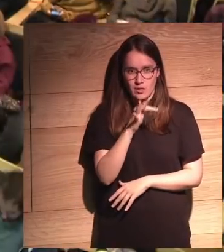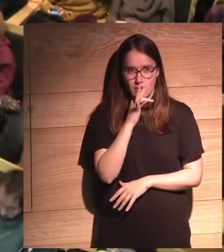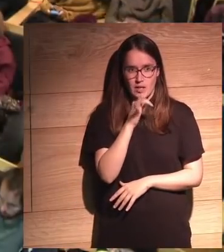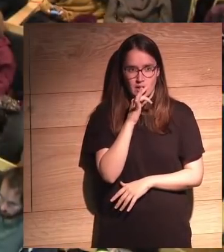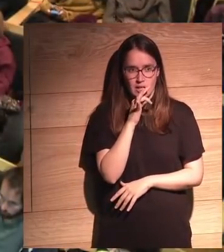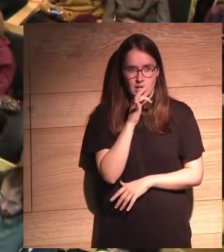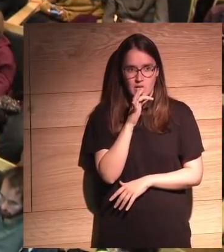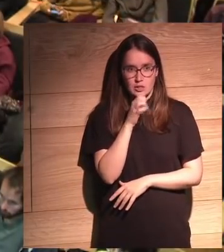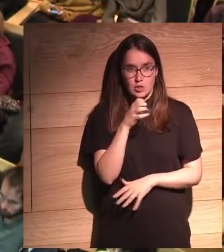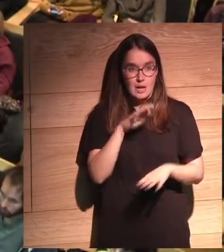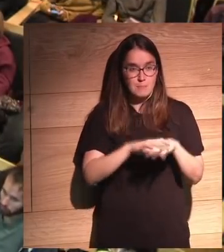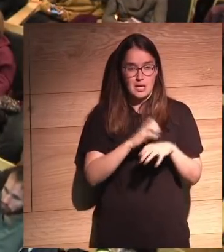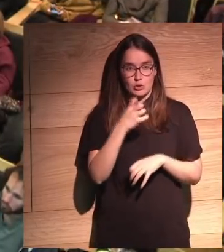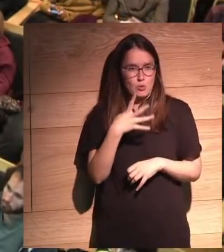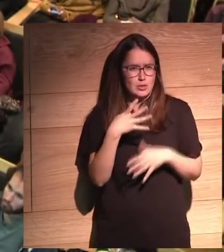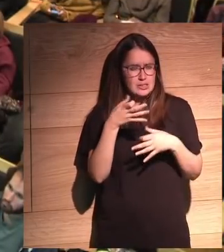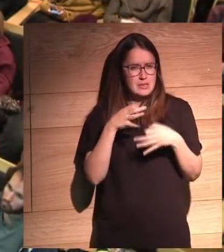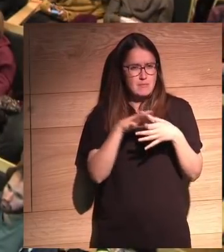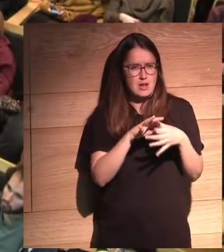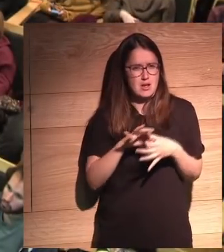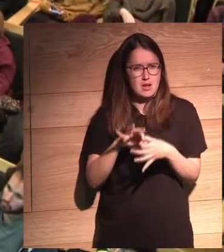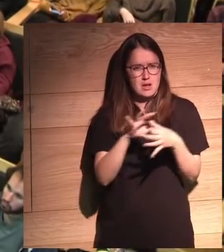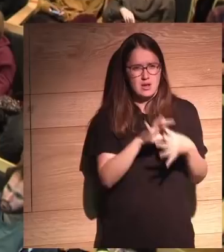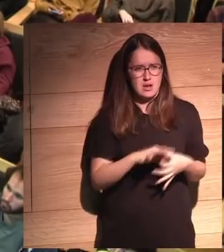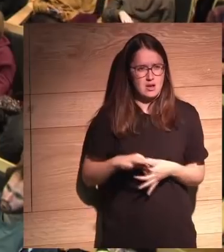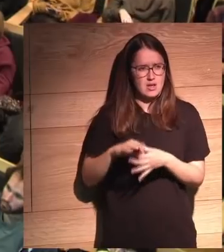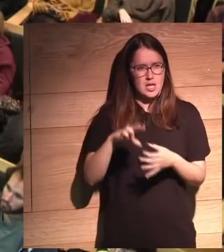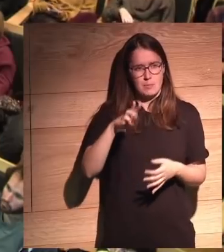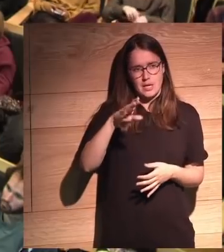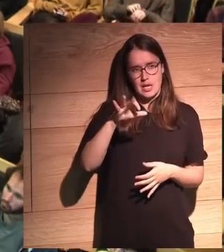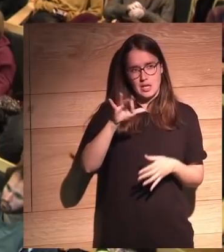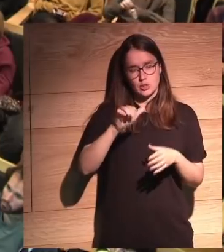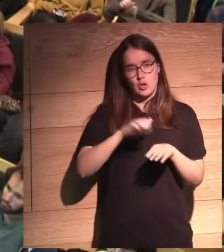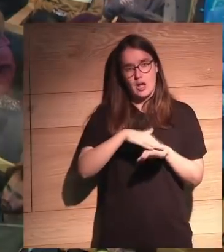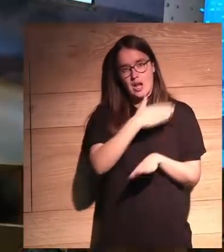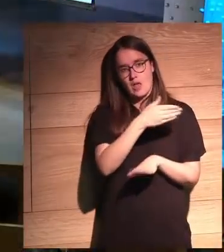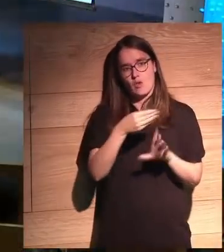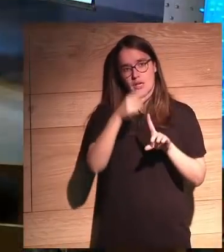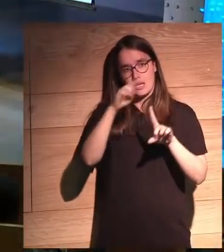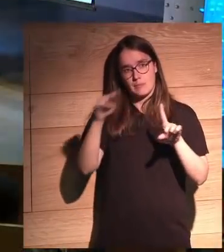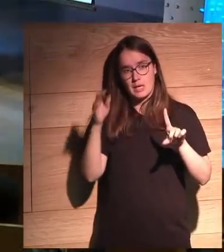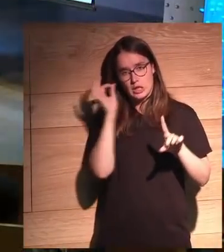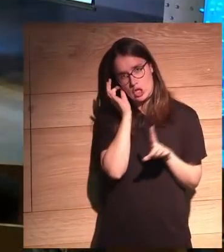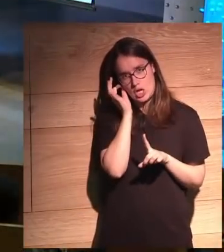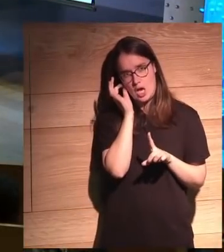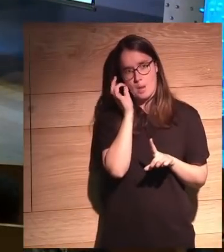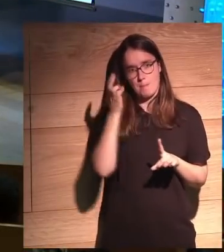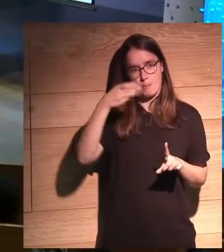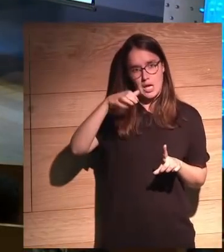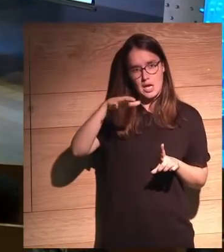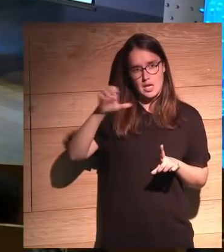estos eran 4 amigos inseparables. Picasso, a su lado está la pintora Marie Laurencin,